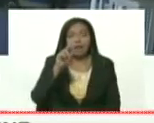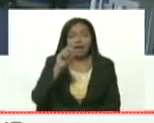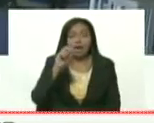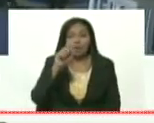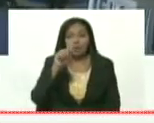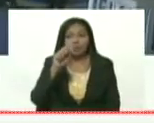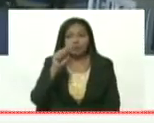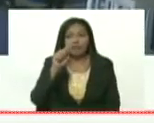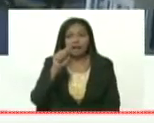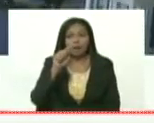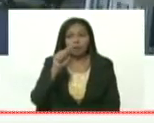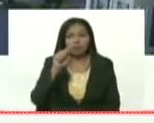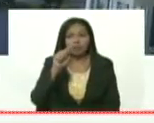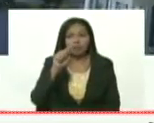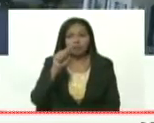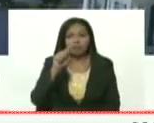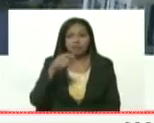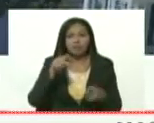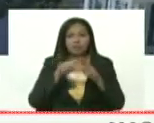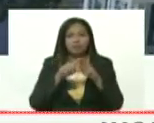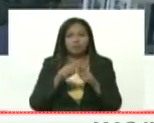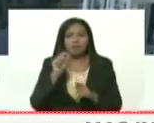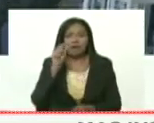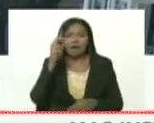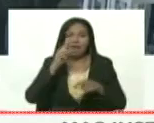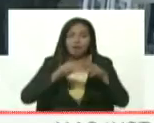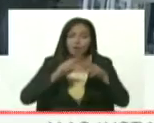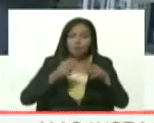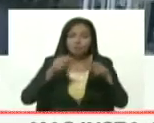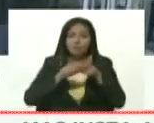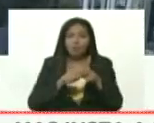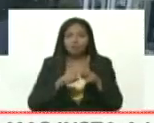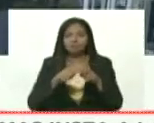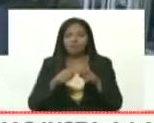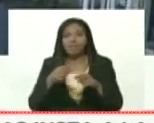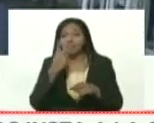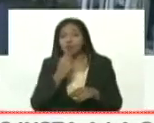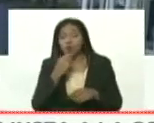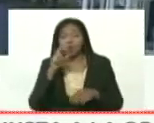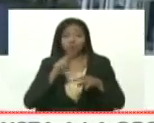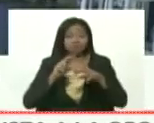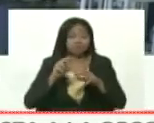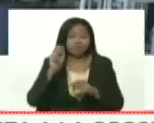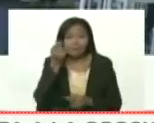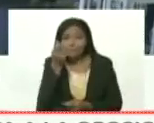garantizar la semilla de la caraota que nos comemos. De los frijoles rojos.